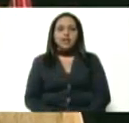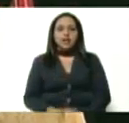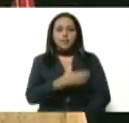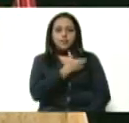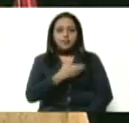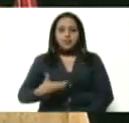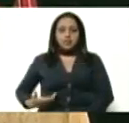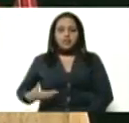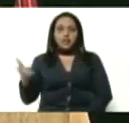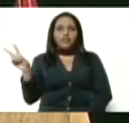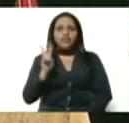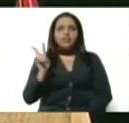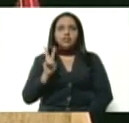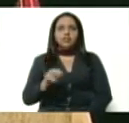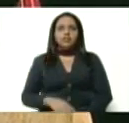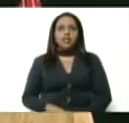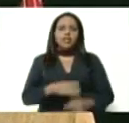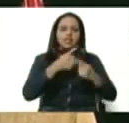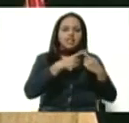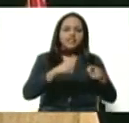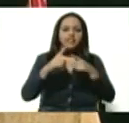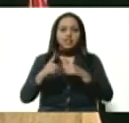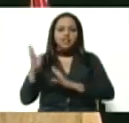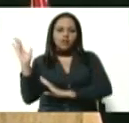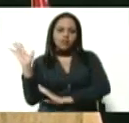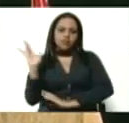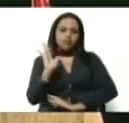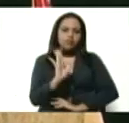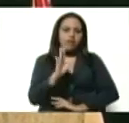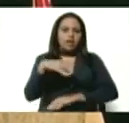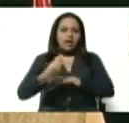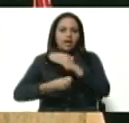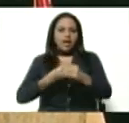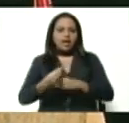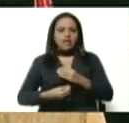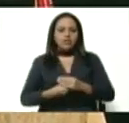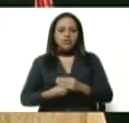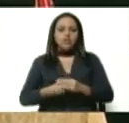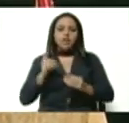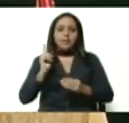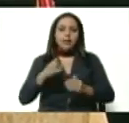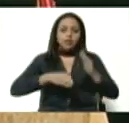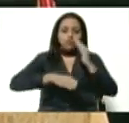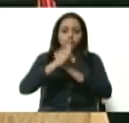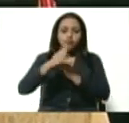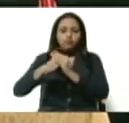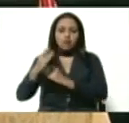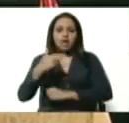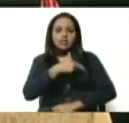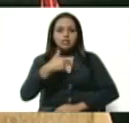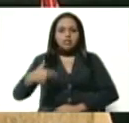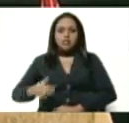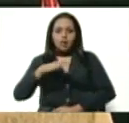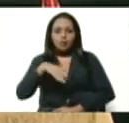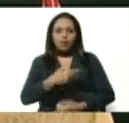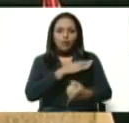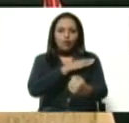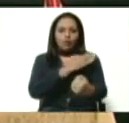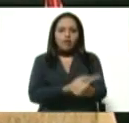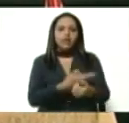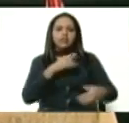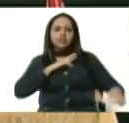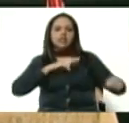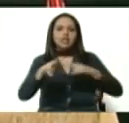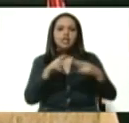Venezuela, Nicolás Maduro Moros, en las diferentes visitas que ha realizado a la República Popular China para seguir fortaleciendo esas